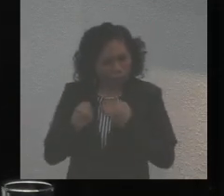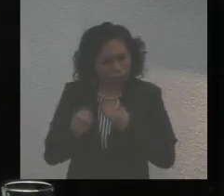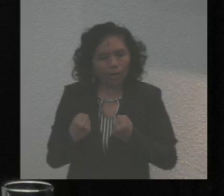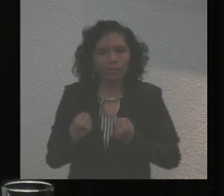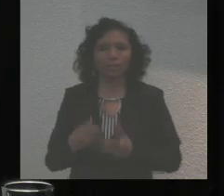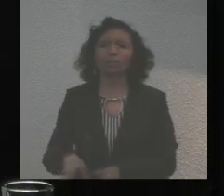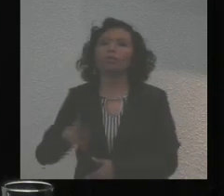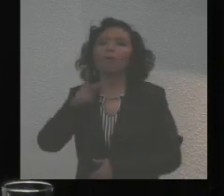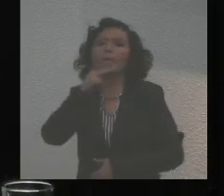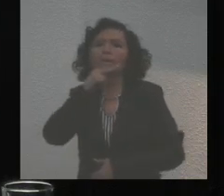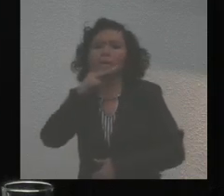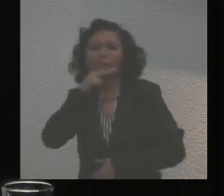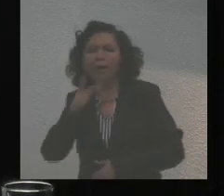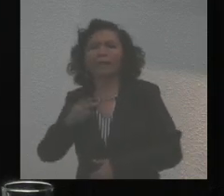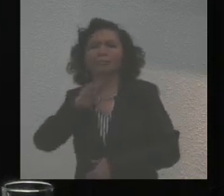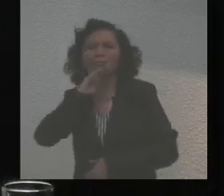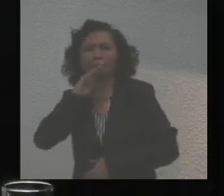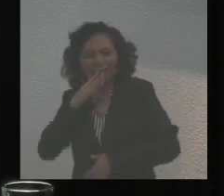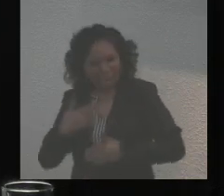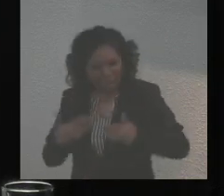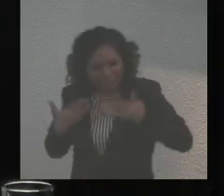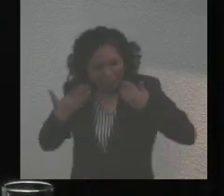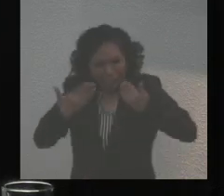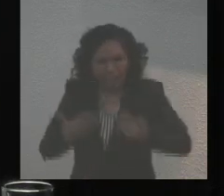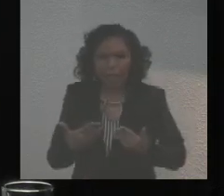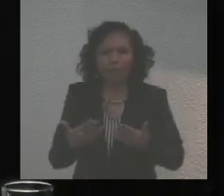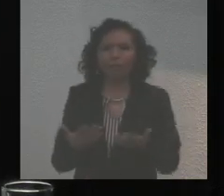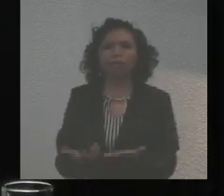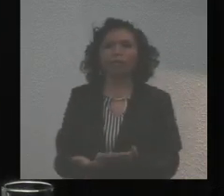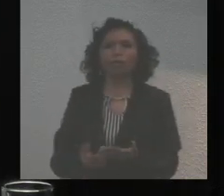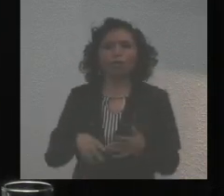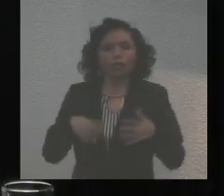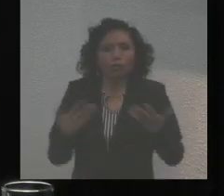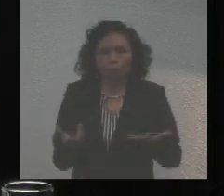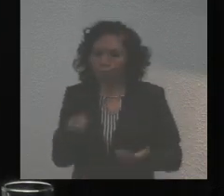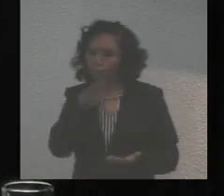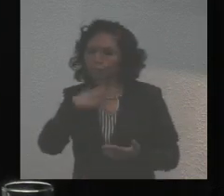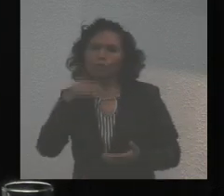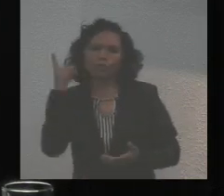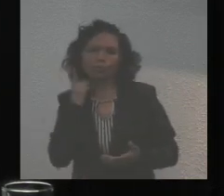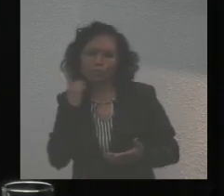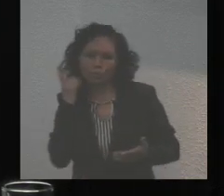nuestros padres fundadores, nuestros constituyentes, que fueron